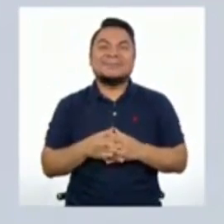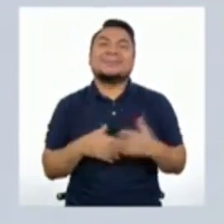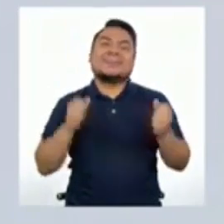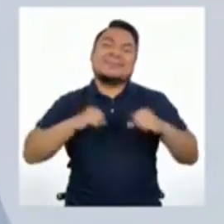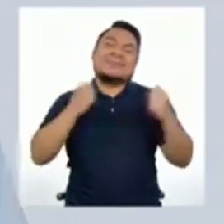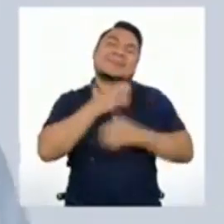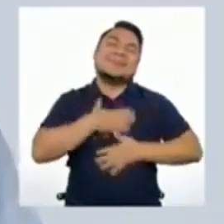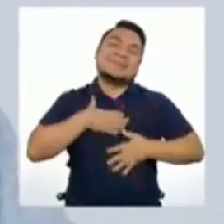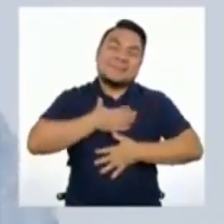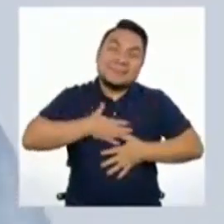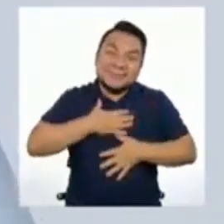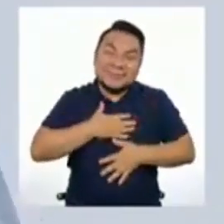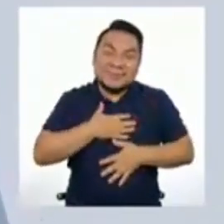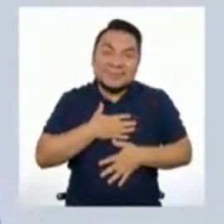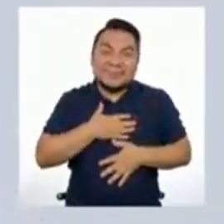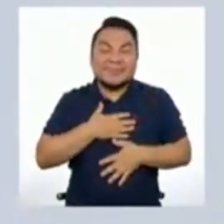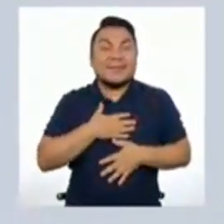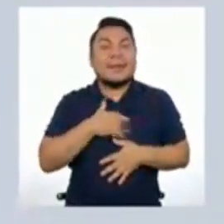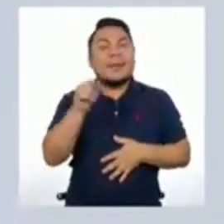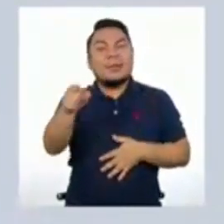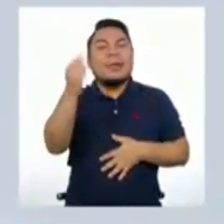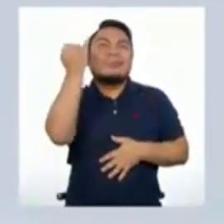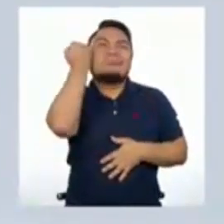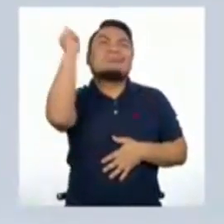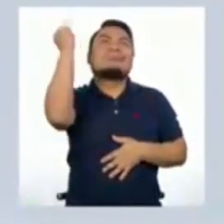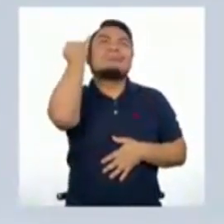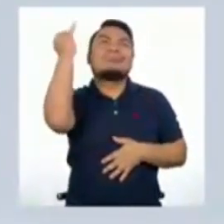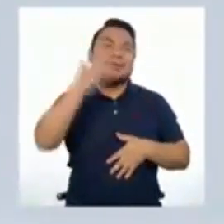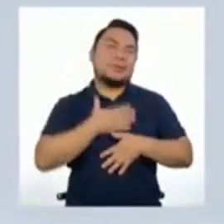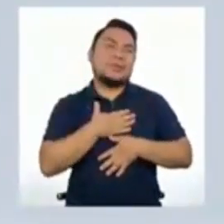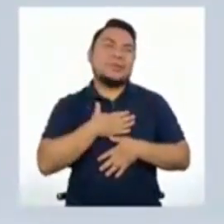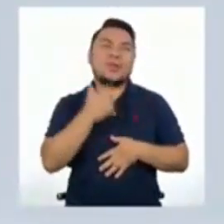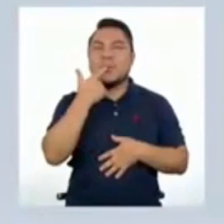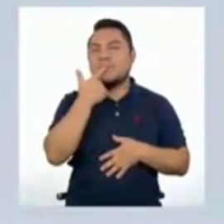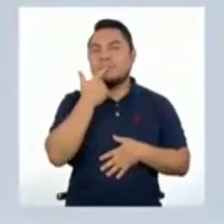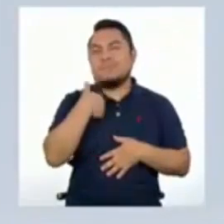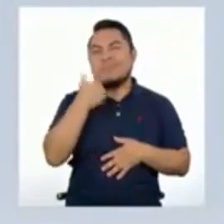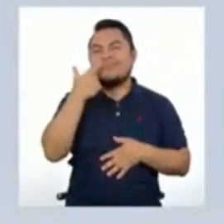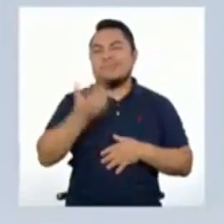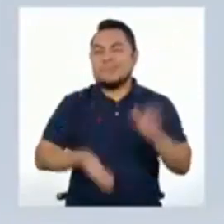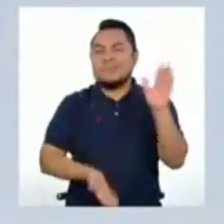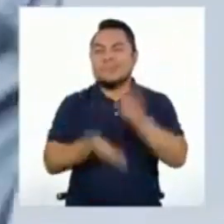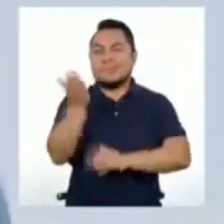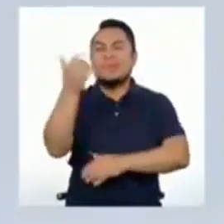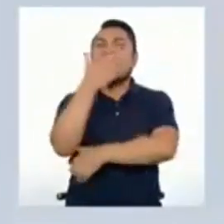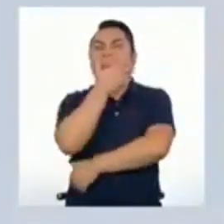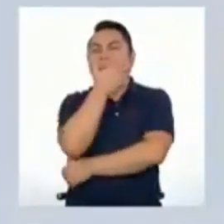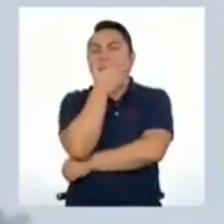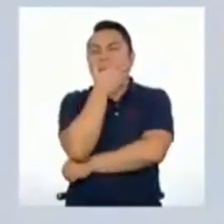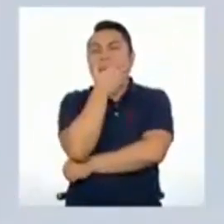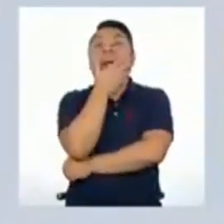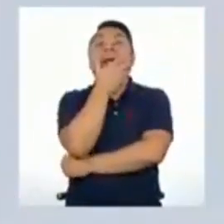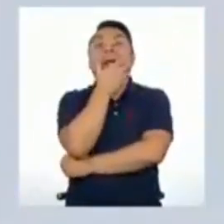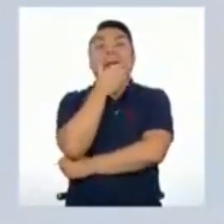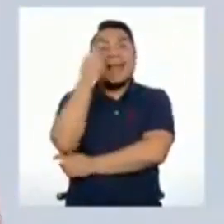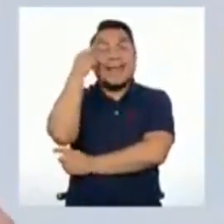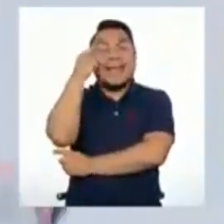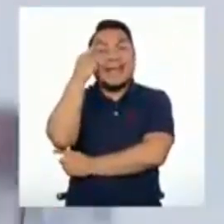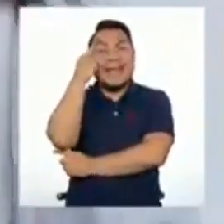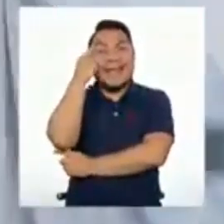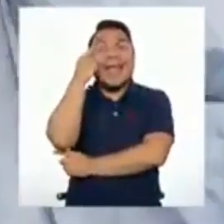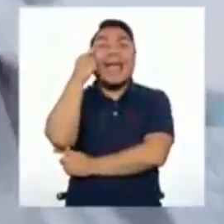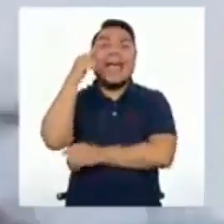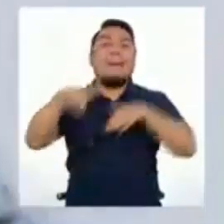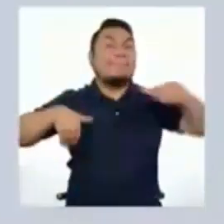¡Qué divertido! Ahora, usando mi imaginación, voy a irme a... ¡Ya sé! ¡A la